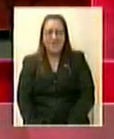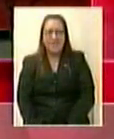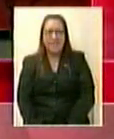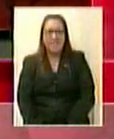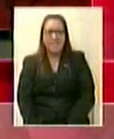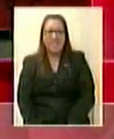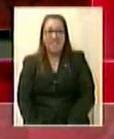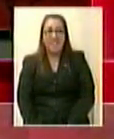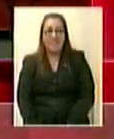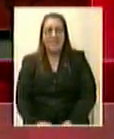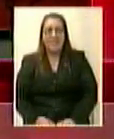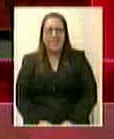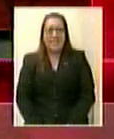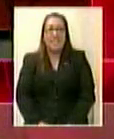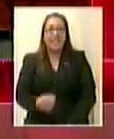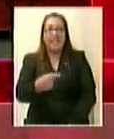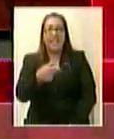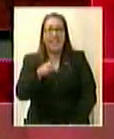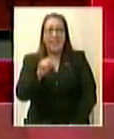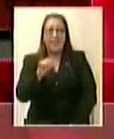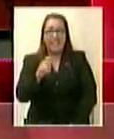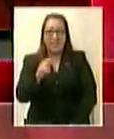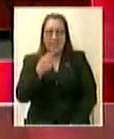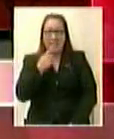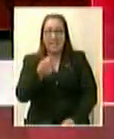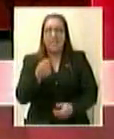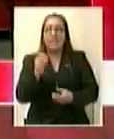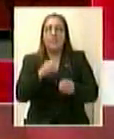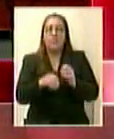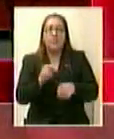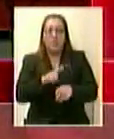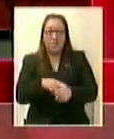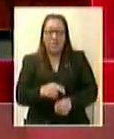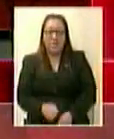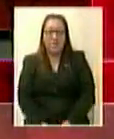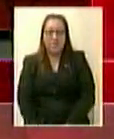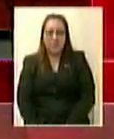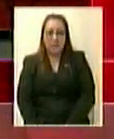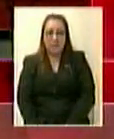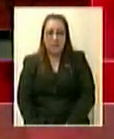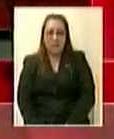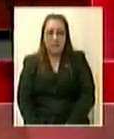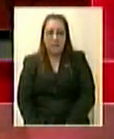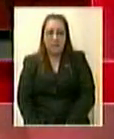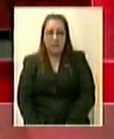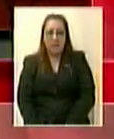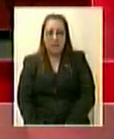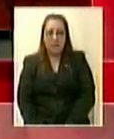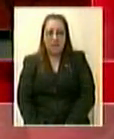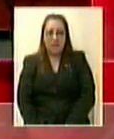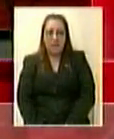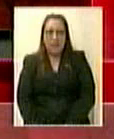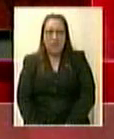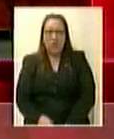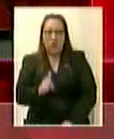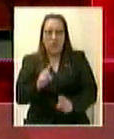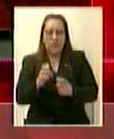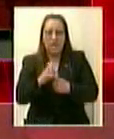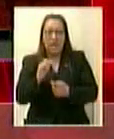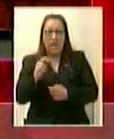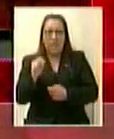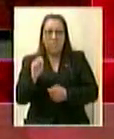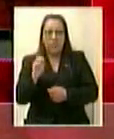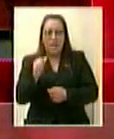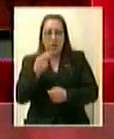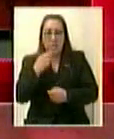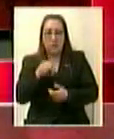Glacitas, veamos qué tiene glacitas en esta composición que nadie la lee. 11 gramos de azúcar por cada 32 gramos. O